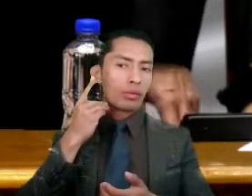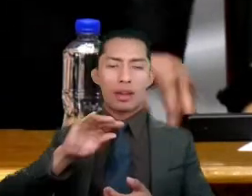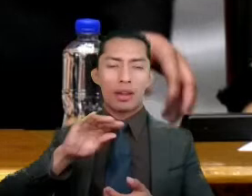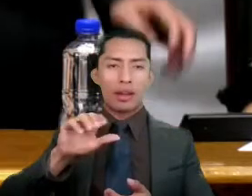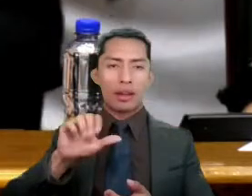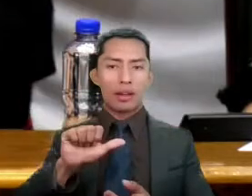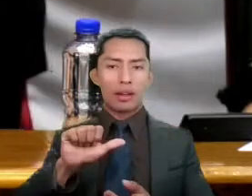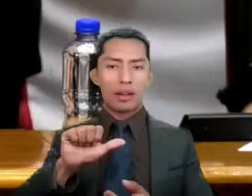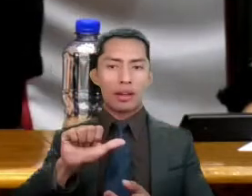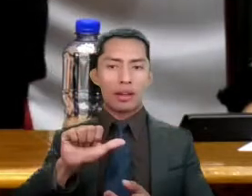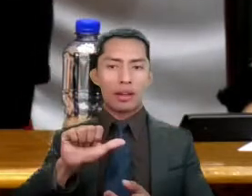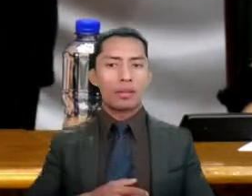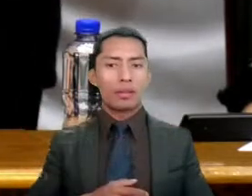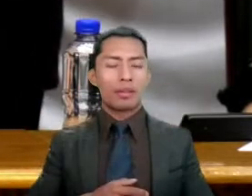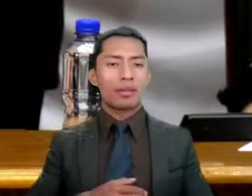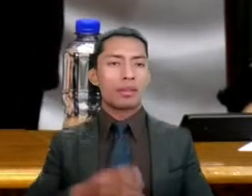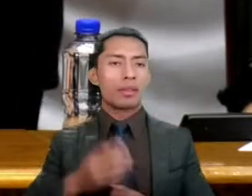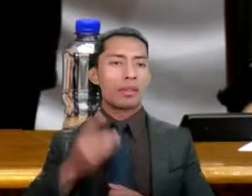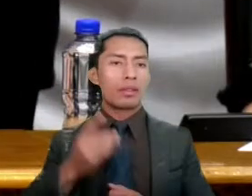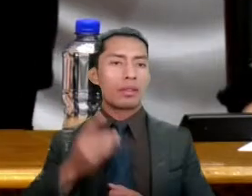A ver, diputado Ortega.